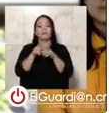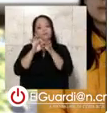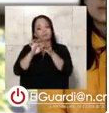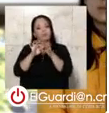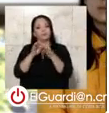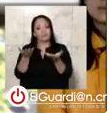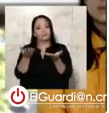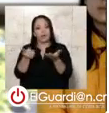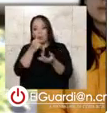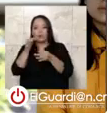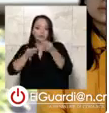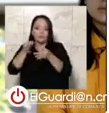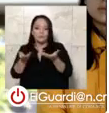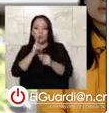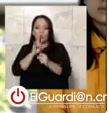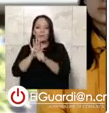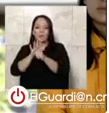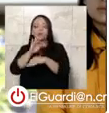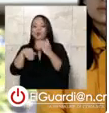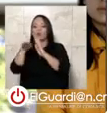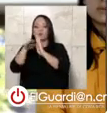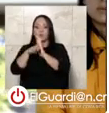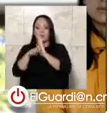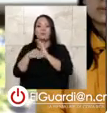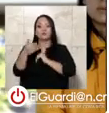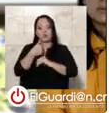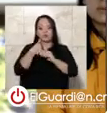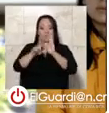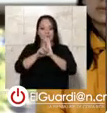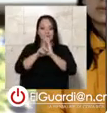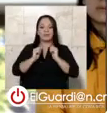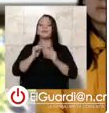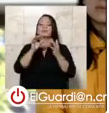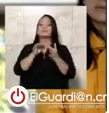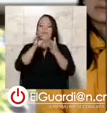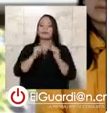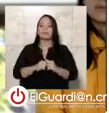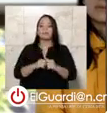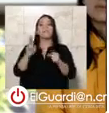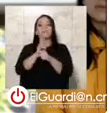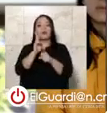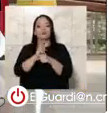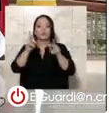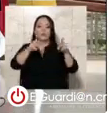agua justificada y en cumplimiento de los procedimientos que se dispone por ley y especialmente para consumo